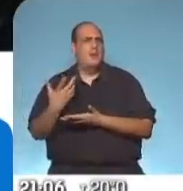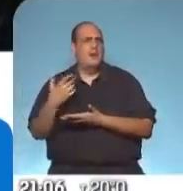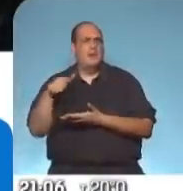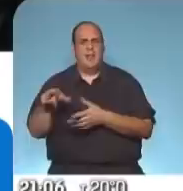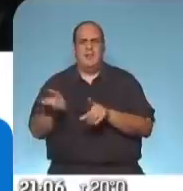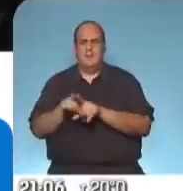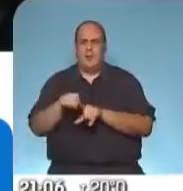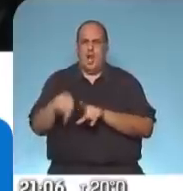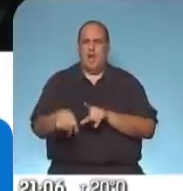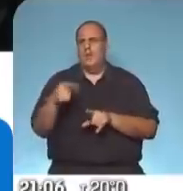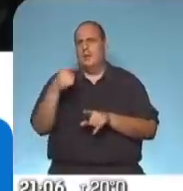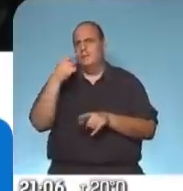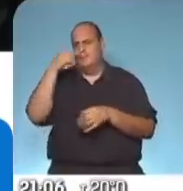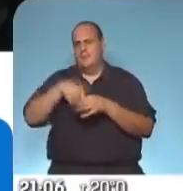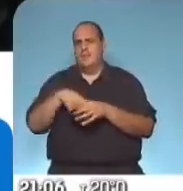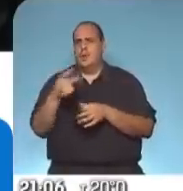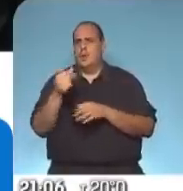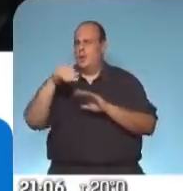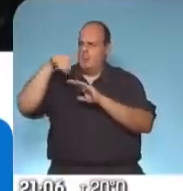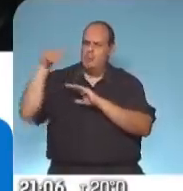petróleo caiga tanto?